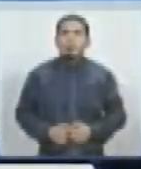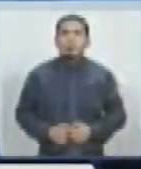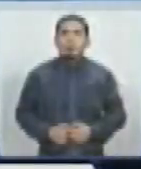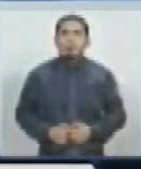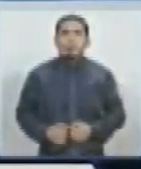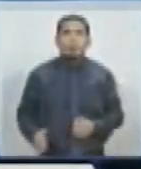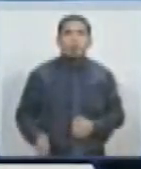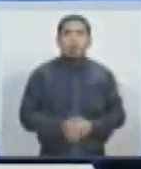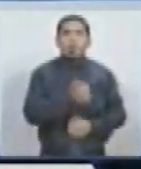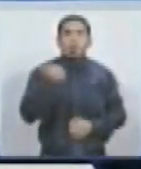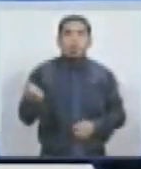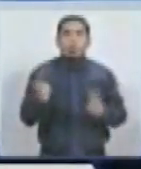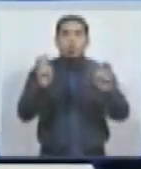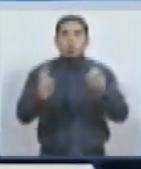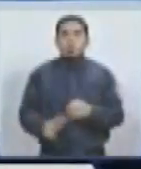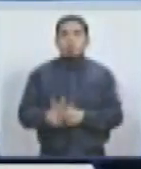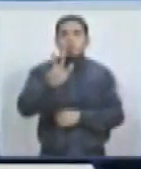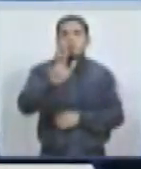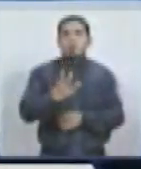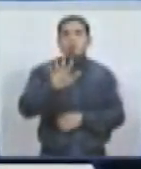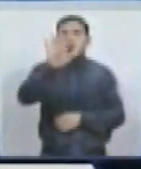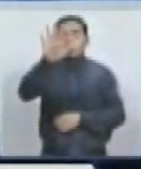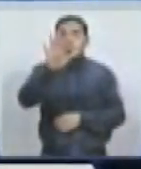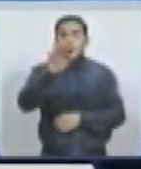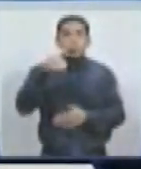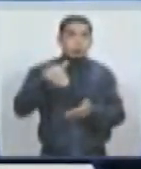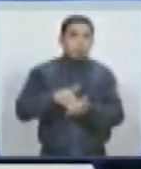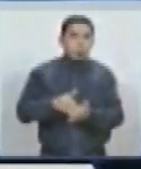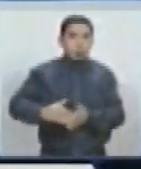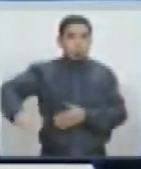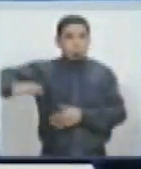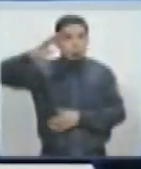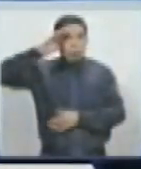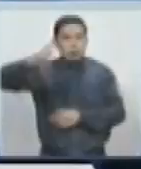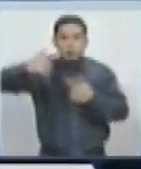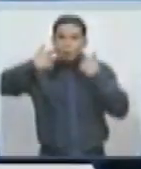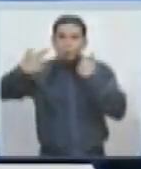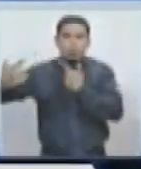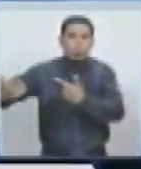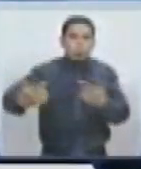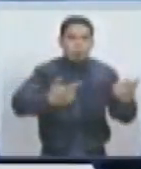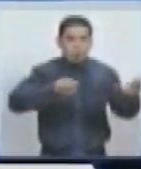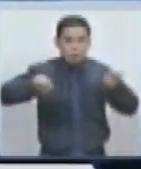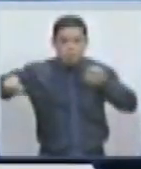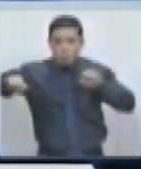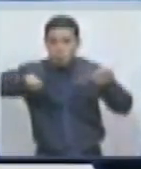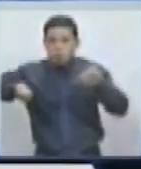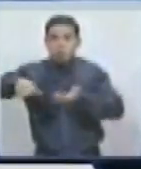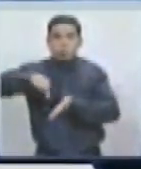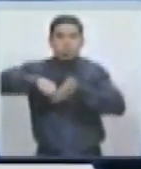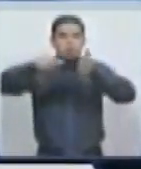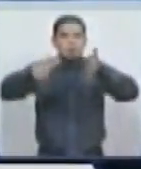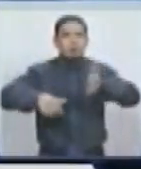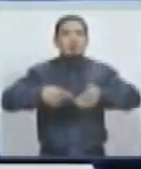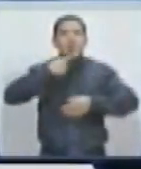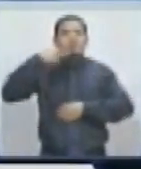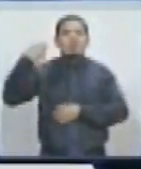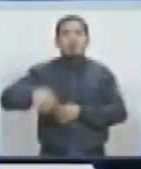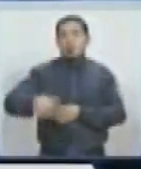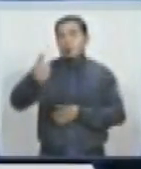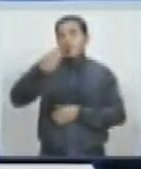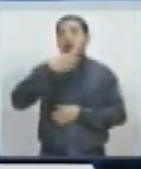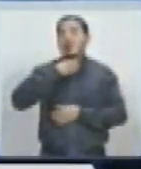en otro tema, más de 35,000 efectivos controlarán y garantizarán la seguridad de los ciudadanos durante el feriado del 10 de